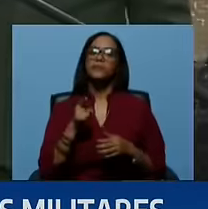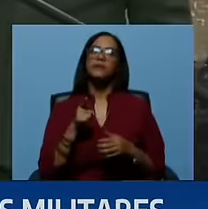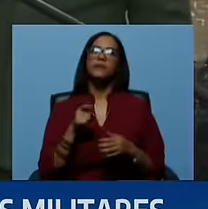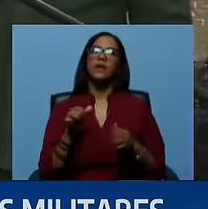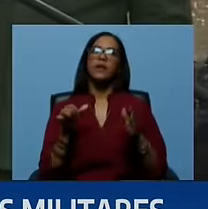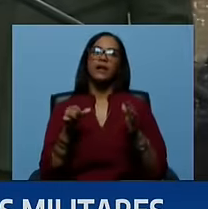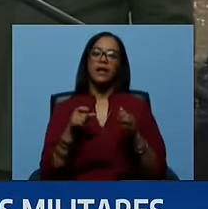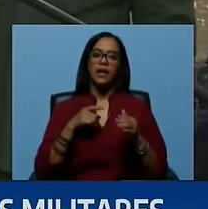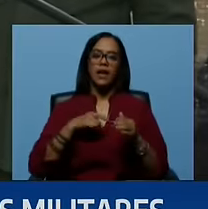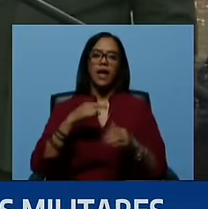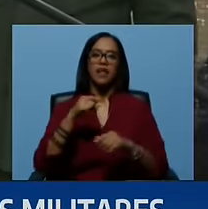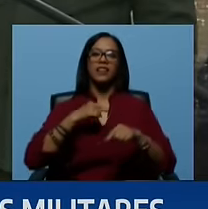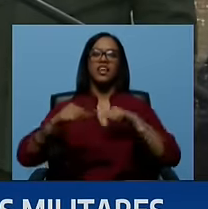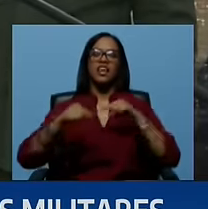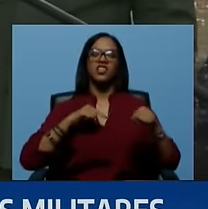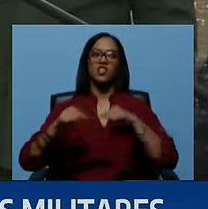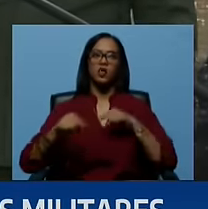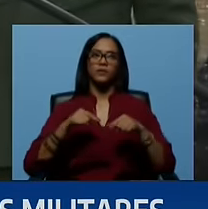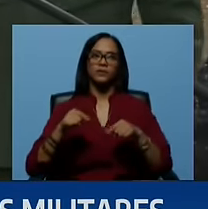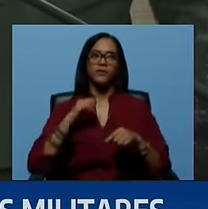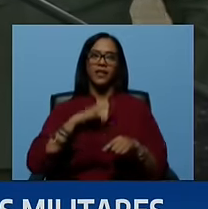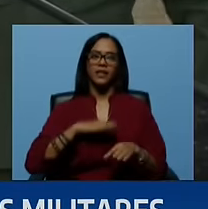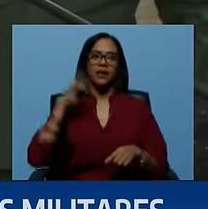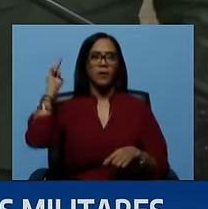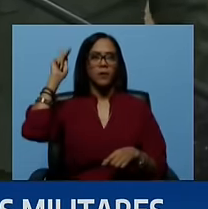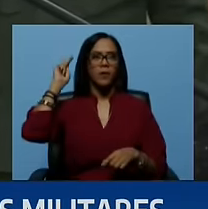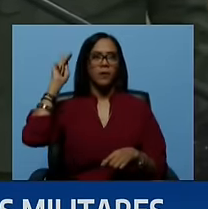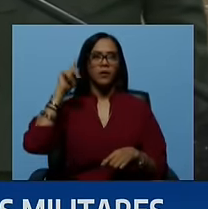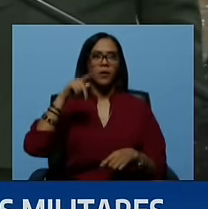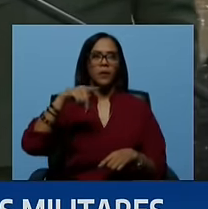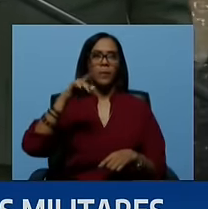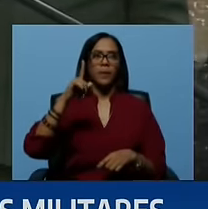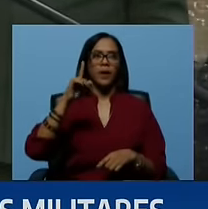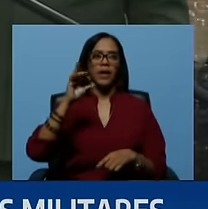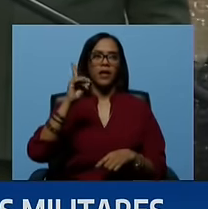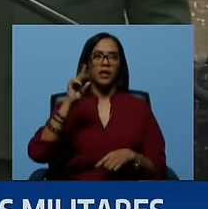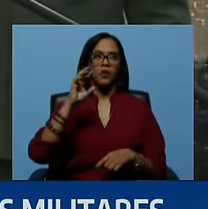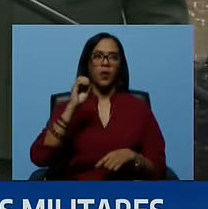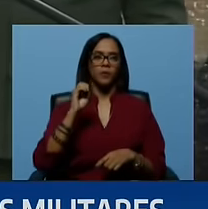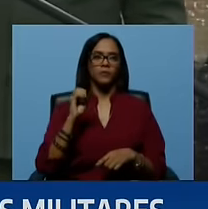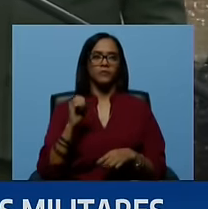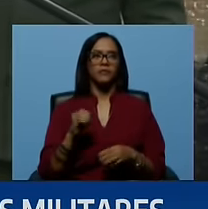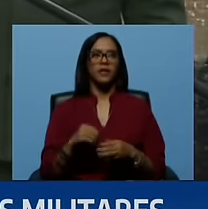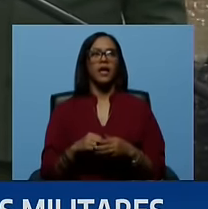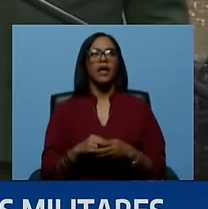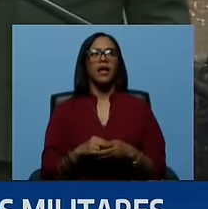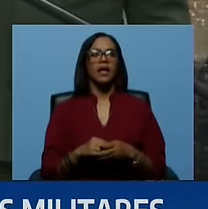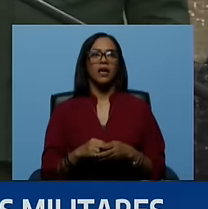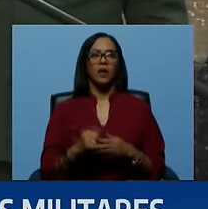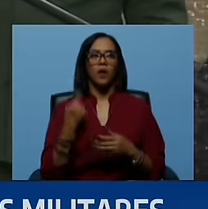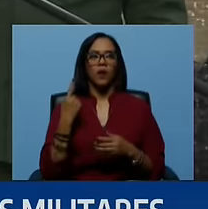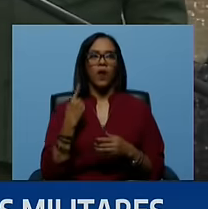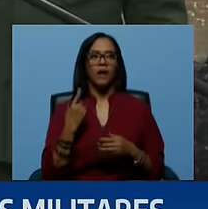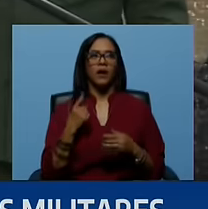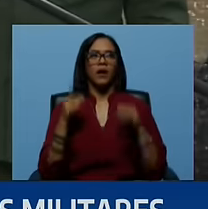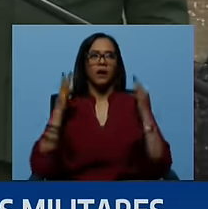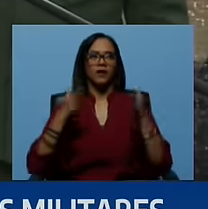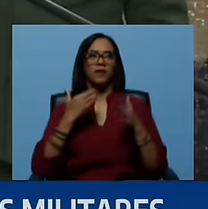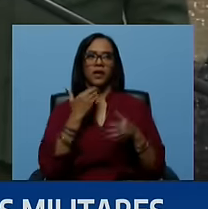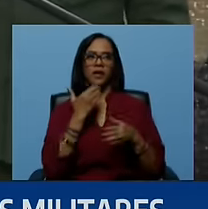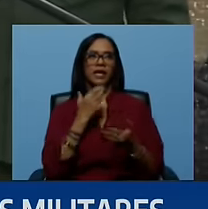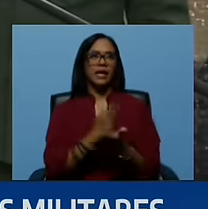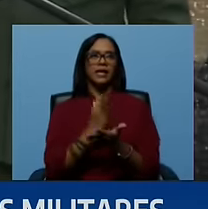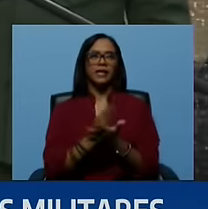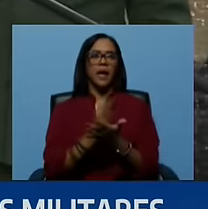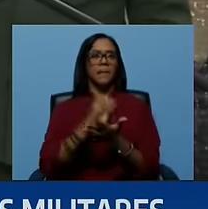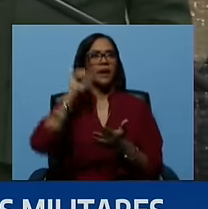dirección ahí estaba el profesor Pedro Guevara y él una vez nos recomendó algo que siempre